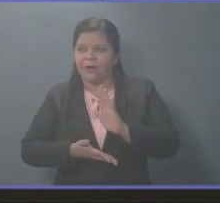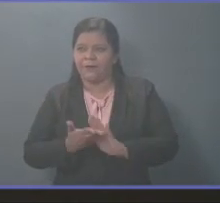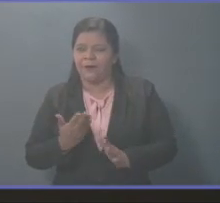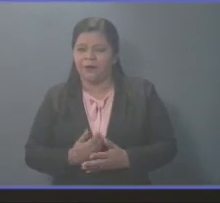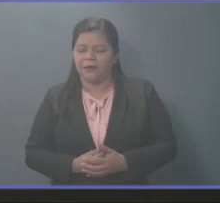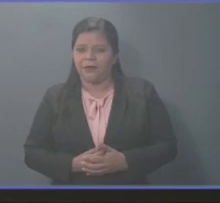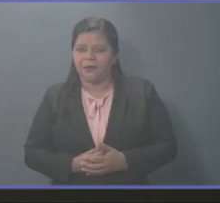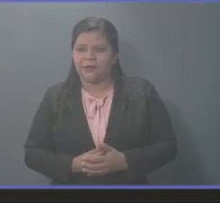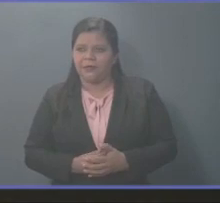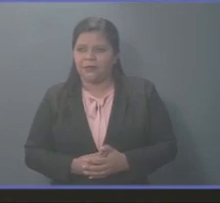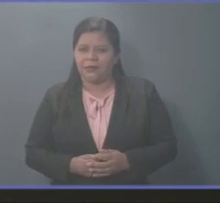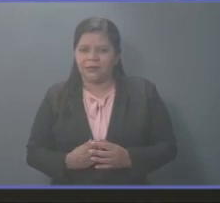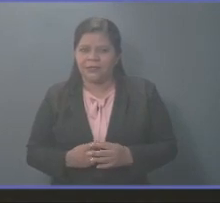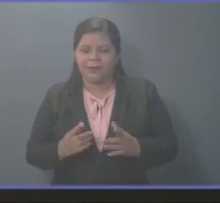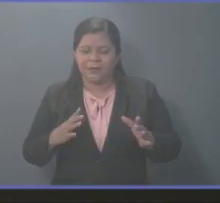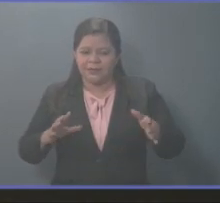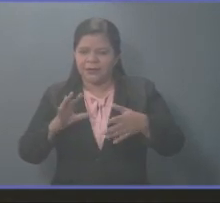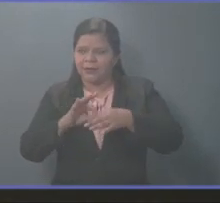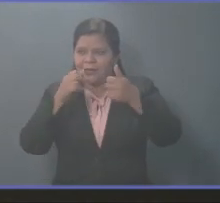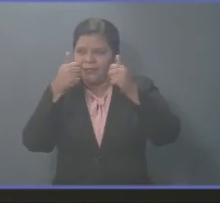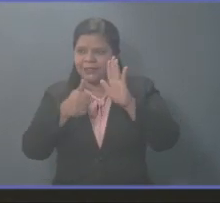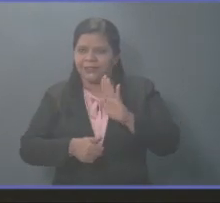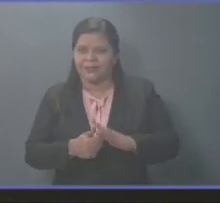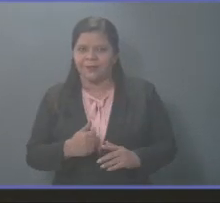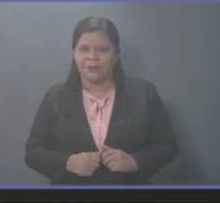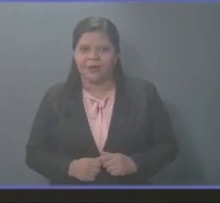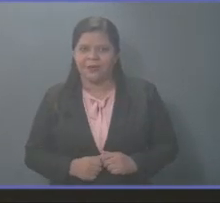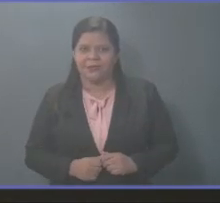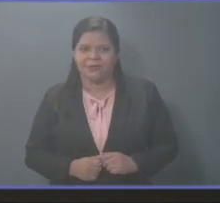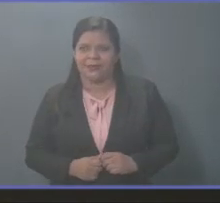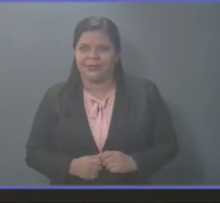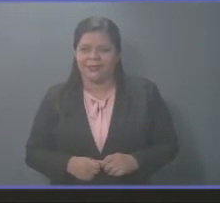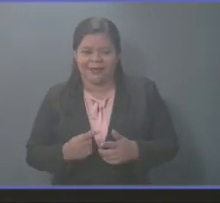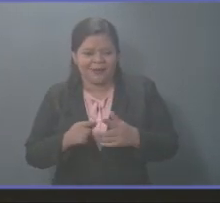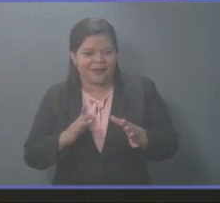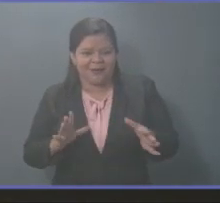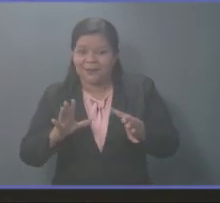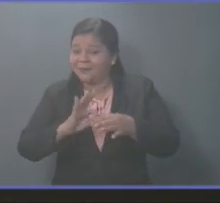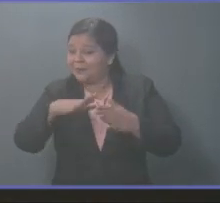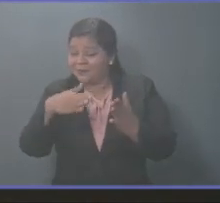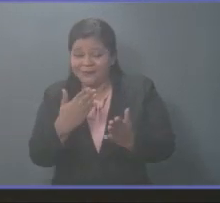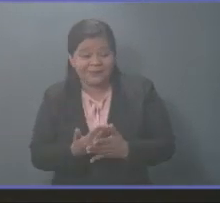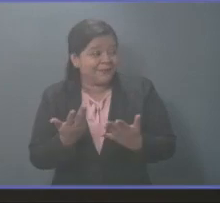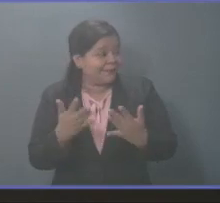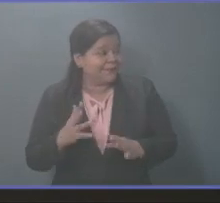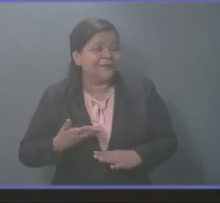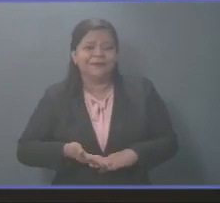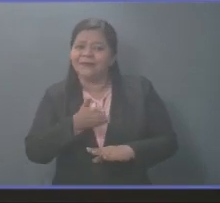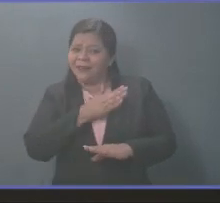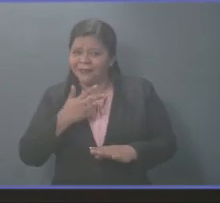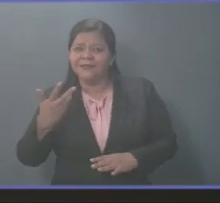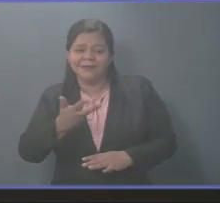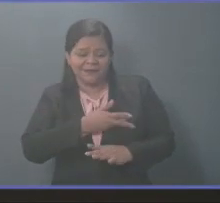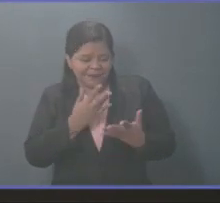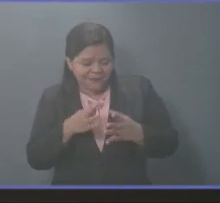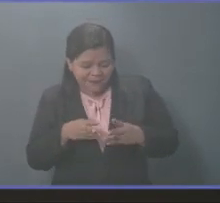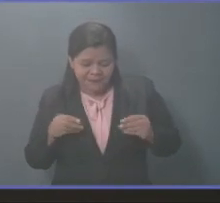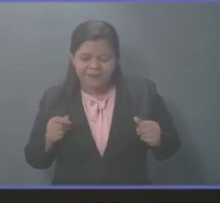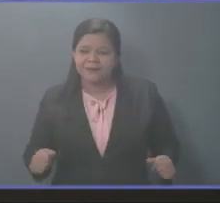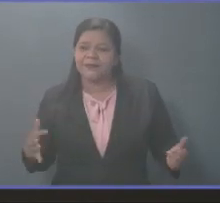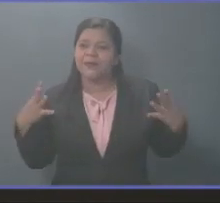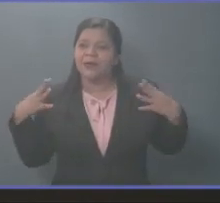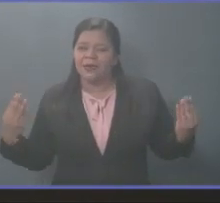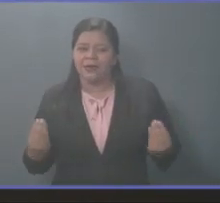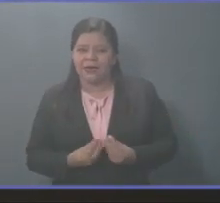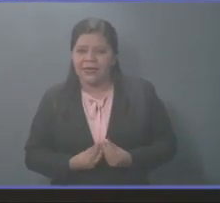es una simple suposición. Sabemos qué ocurría. Eso es lo que hemos superado.